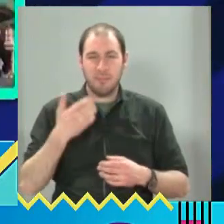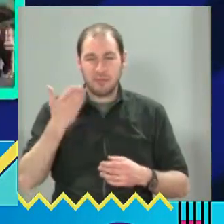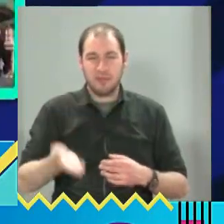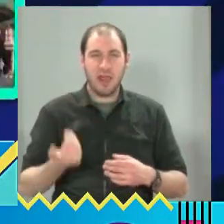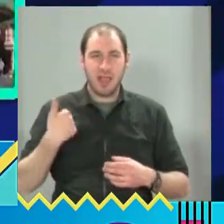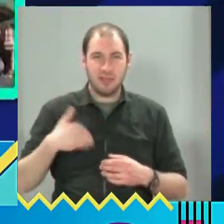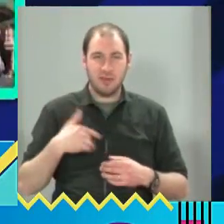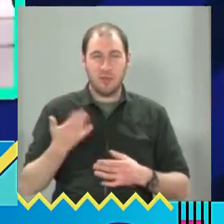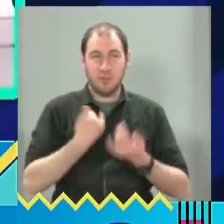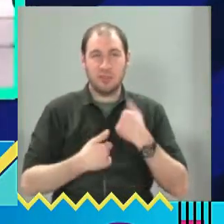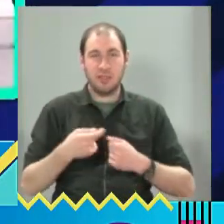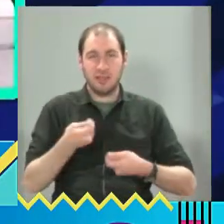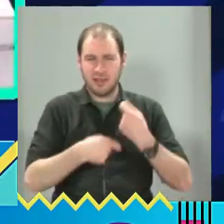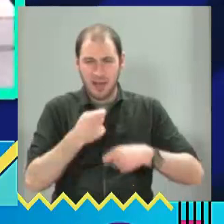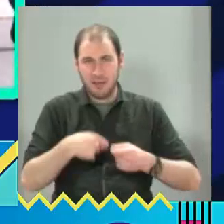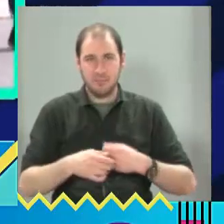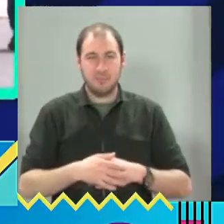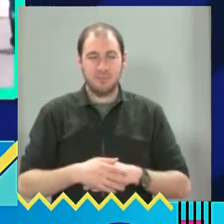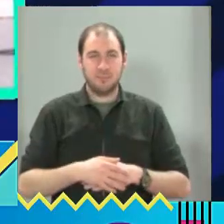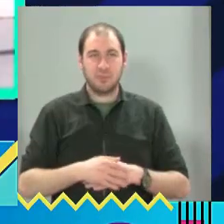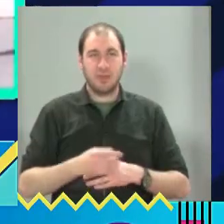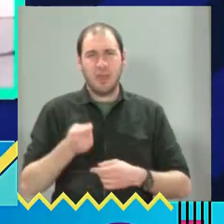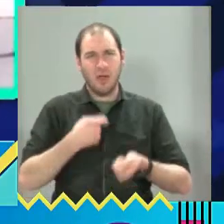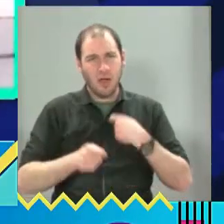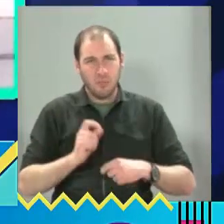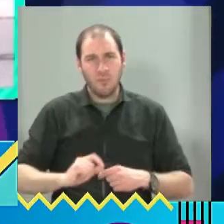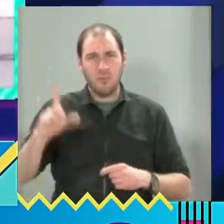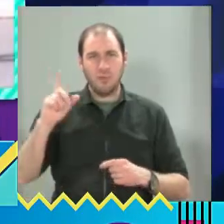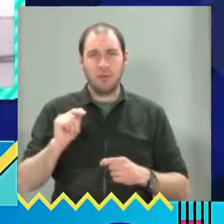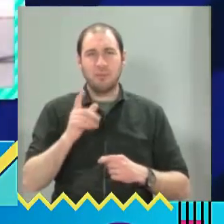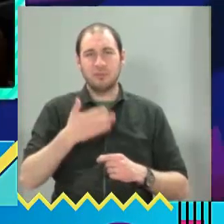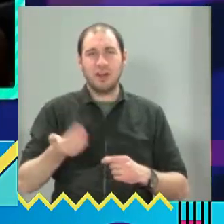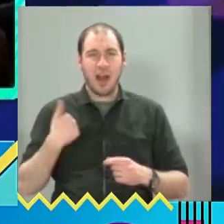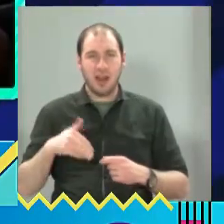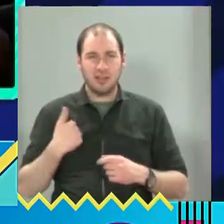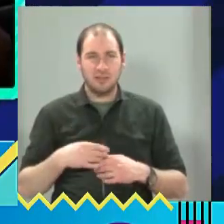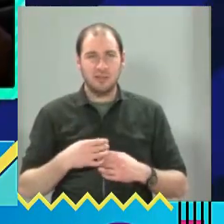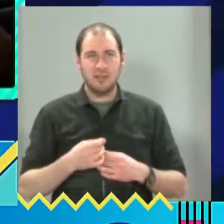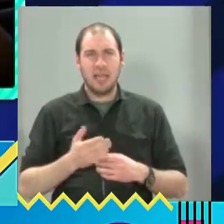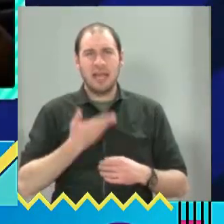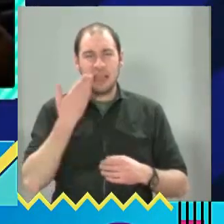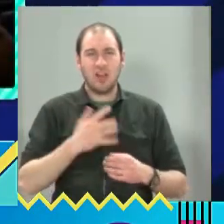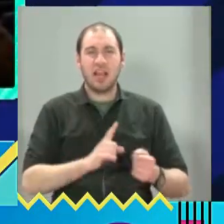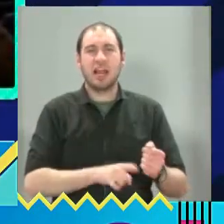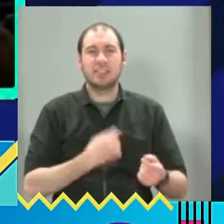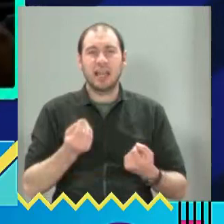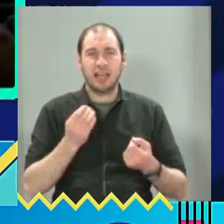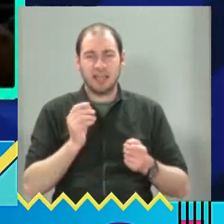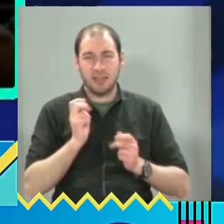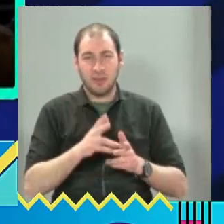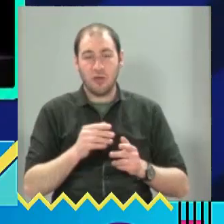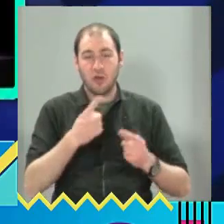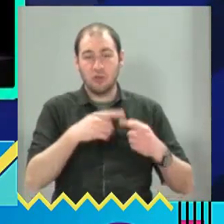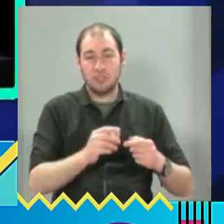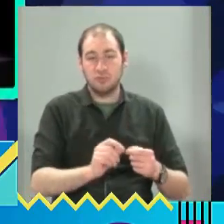argentino, como decía Marco, cuando hay una corrida cambiaria. Cuando hay una corrida cambiaria, los argentinos, ¿qué es lo que dice la teoría clásica? Que cuando sube